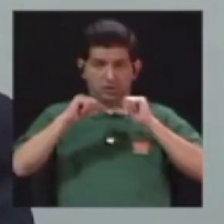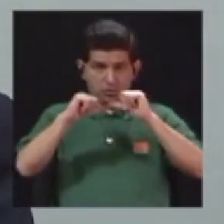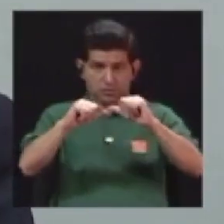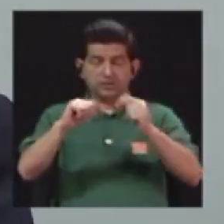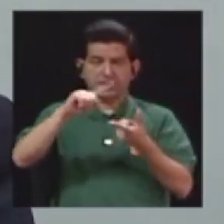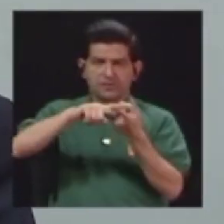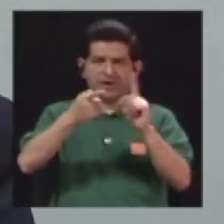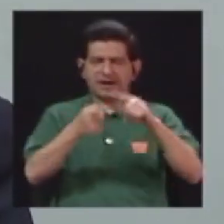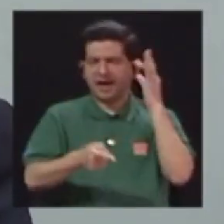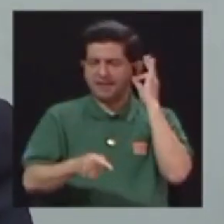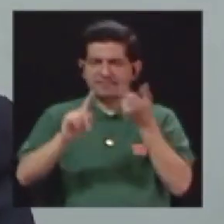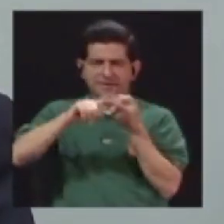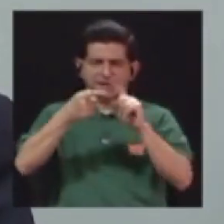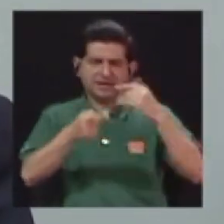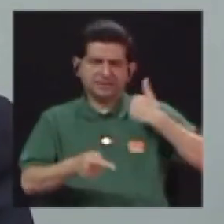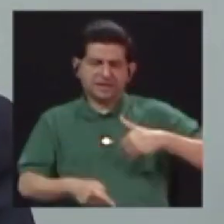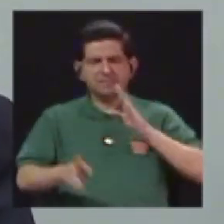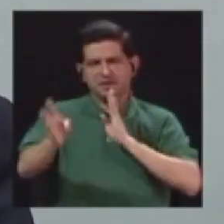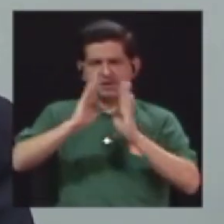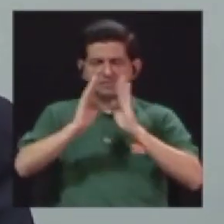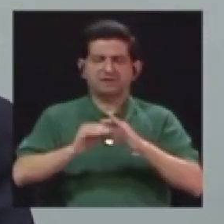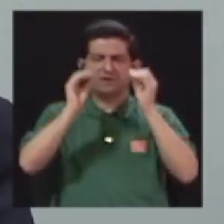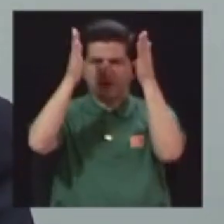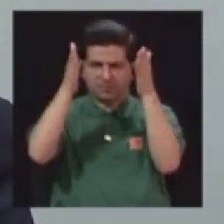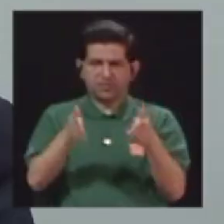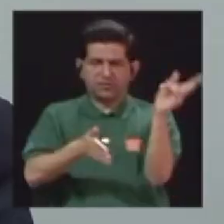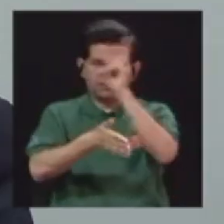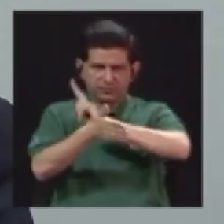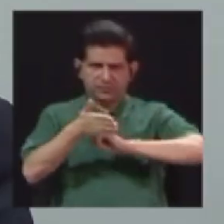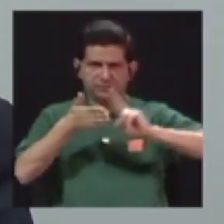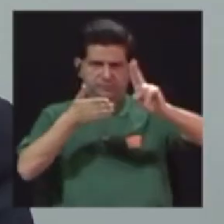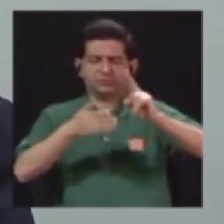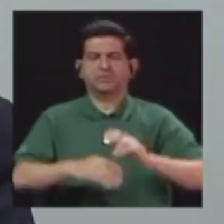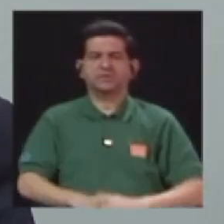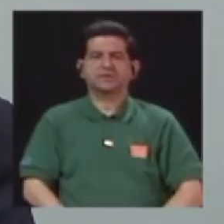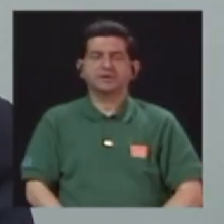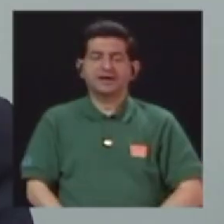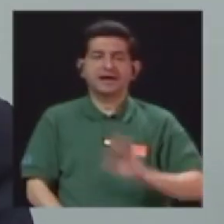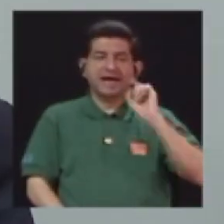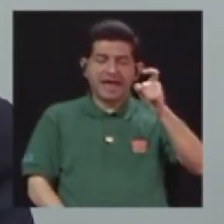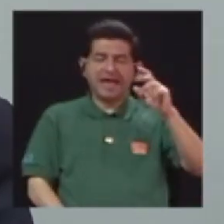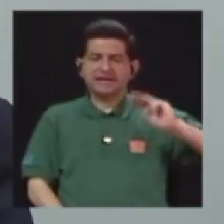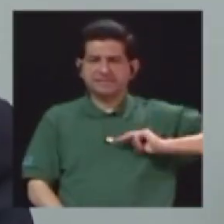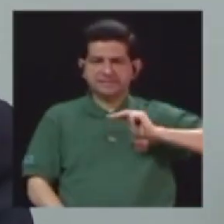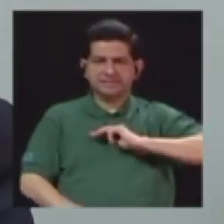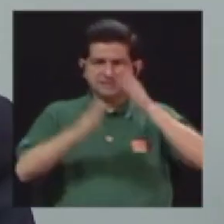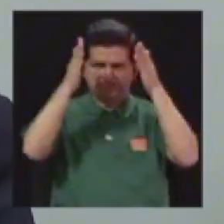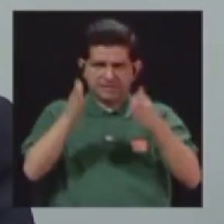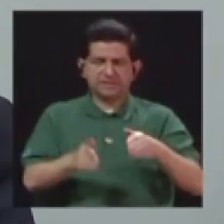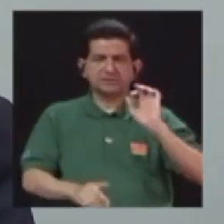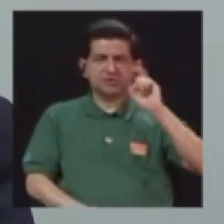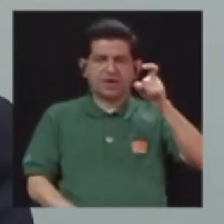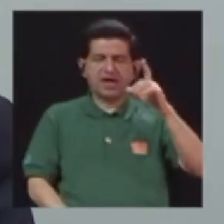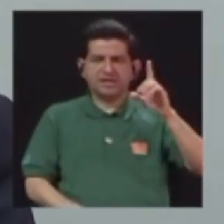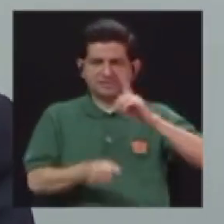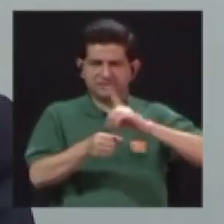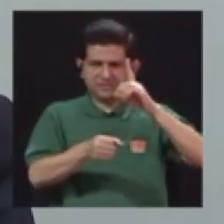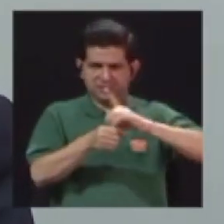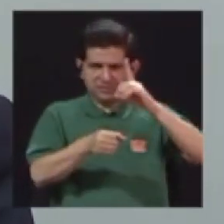Continuamos, amigas y amigos, conversando con el profesor universitario, exministro, diputado,